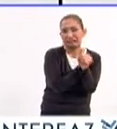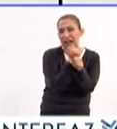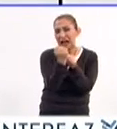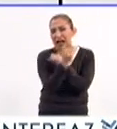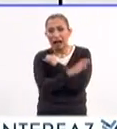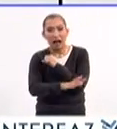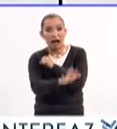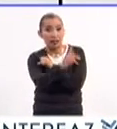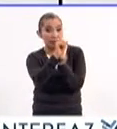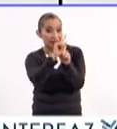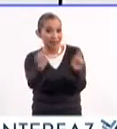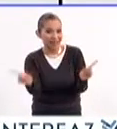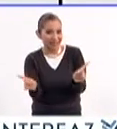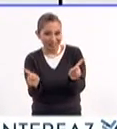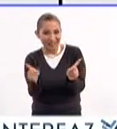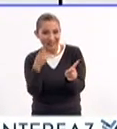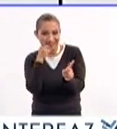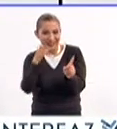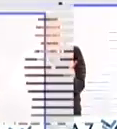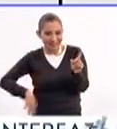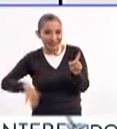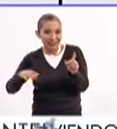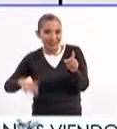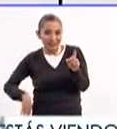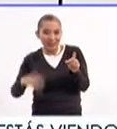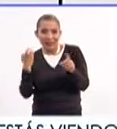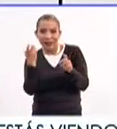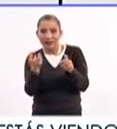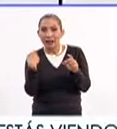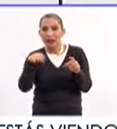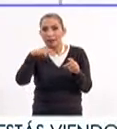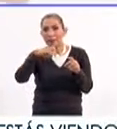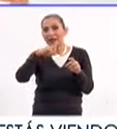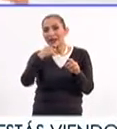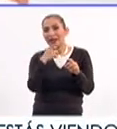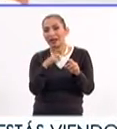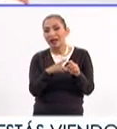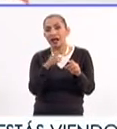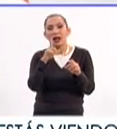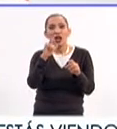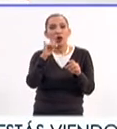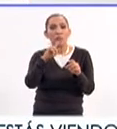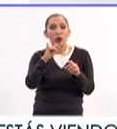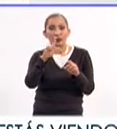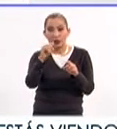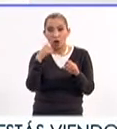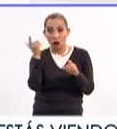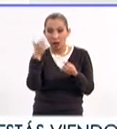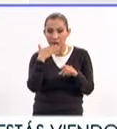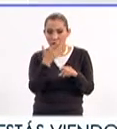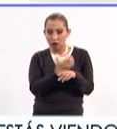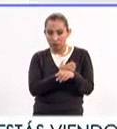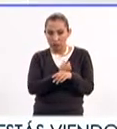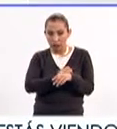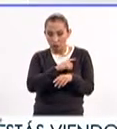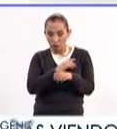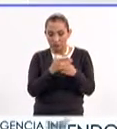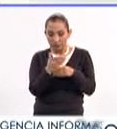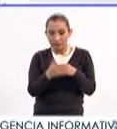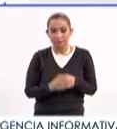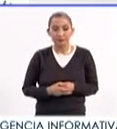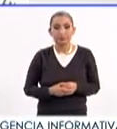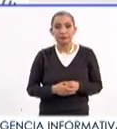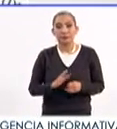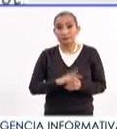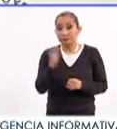sentidos, como ha documentado y como hemos hablado aquí a partir de Miguel León Portilla, que espero que esté mucho mejor ahora en estos días,